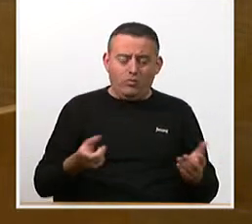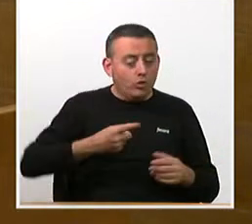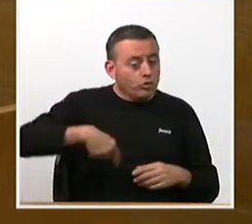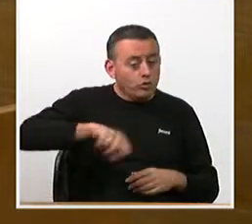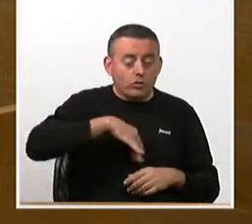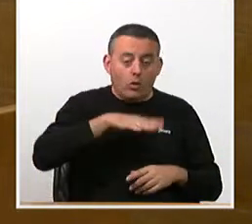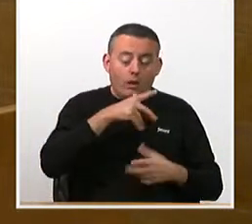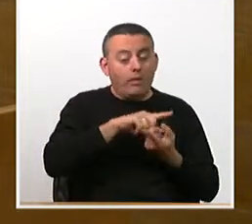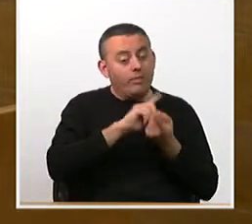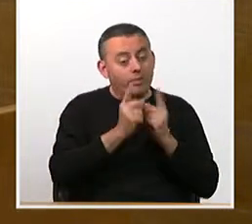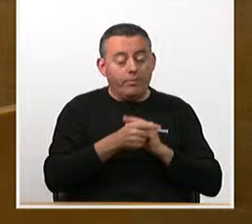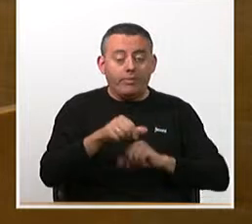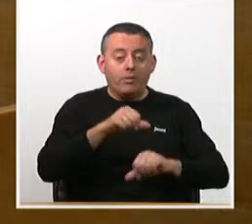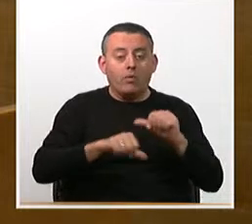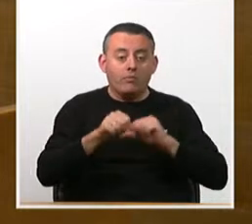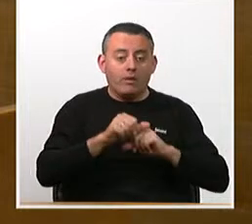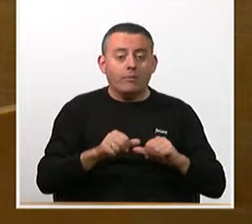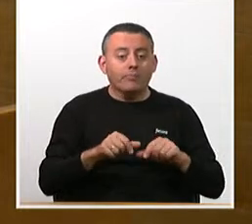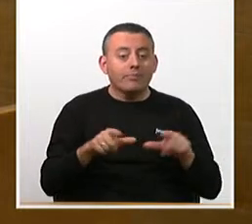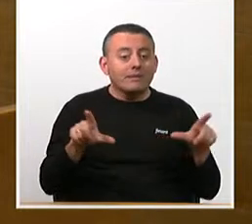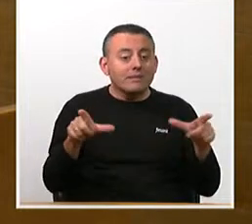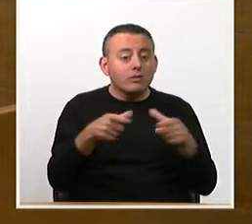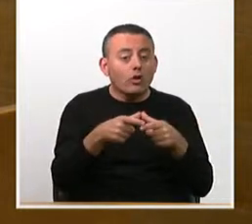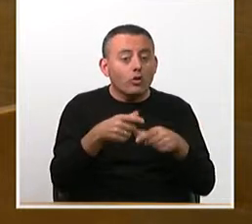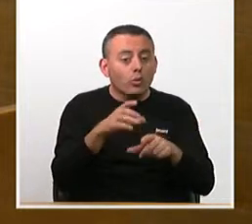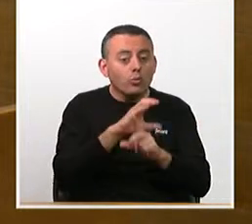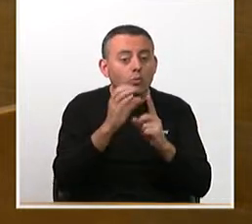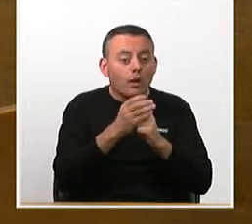sector cultural la libertad y la